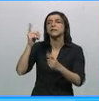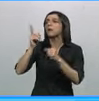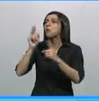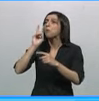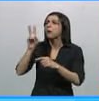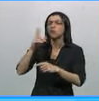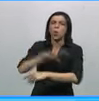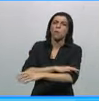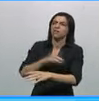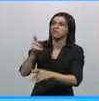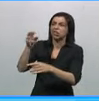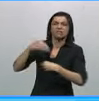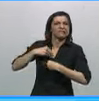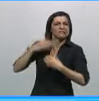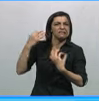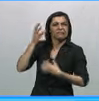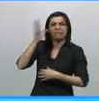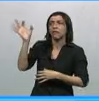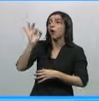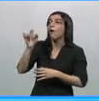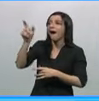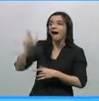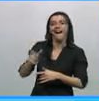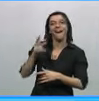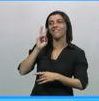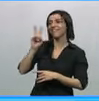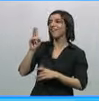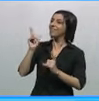de una cancha y que te divierten a vos también como espectador?